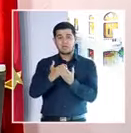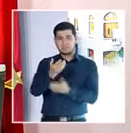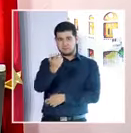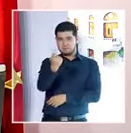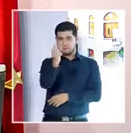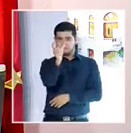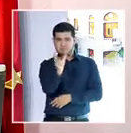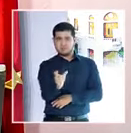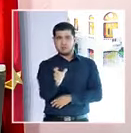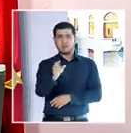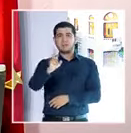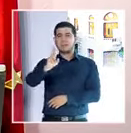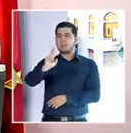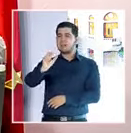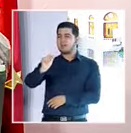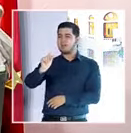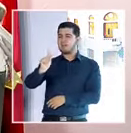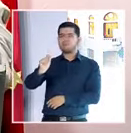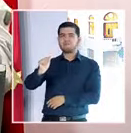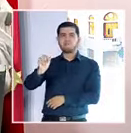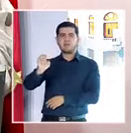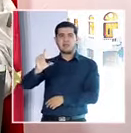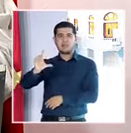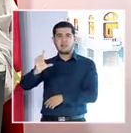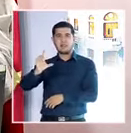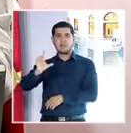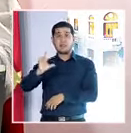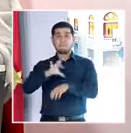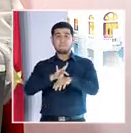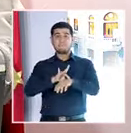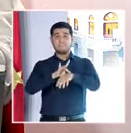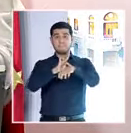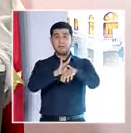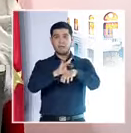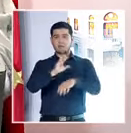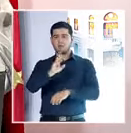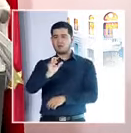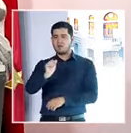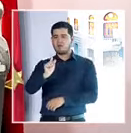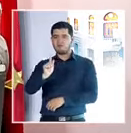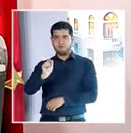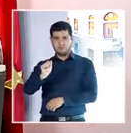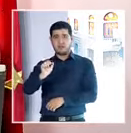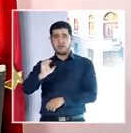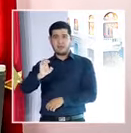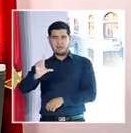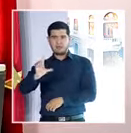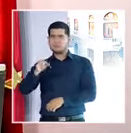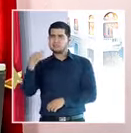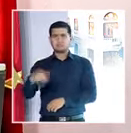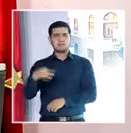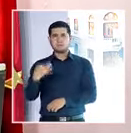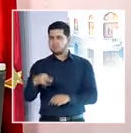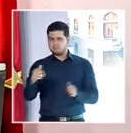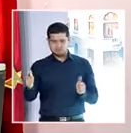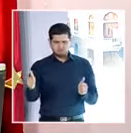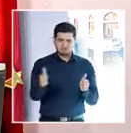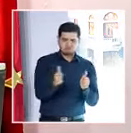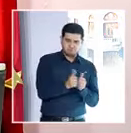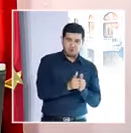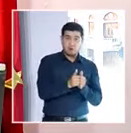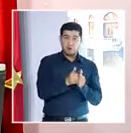Olarte para agradecerle por su permanente acompañamiento, porque abordar una